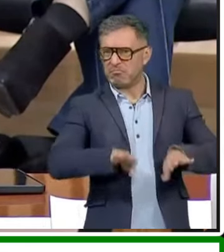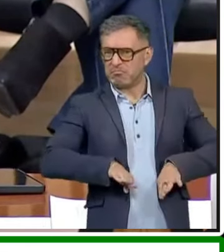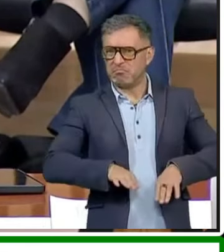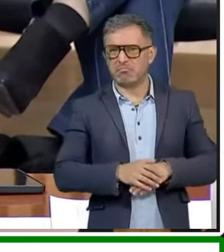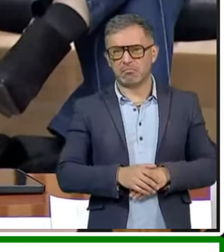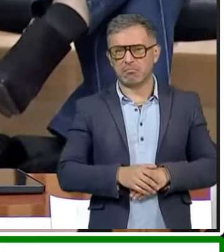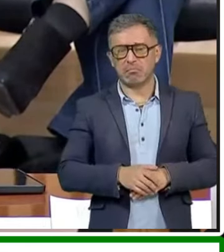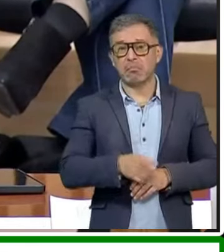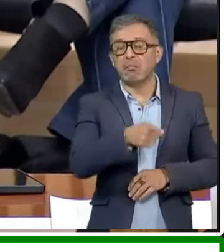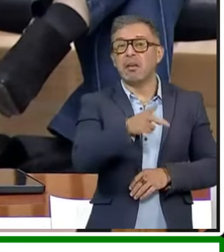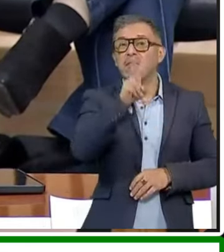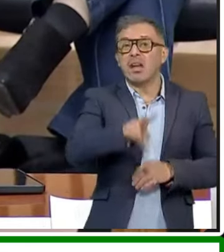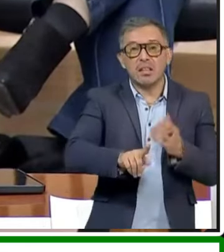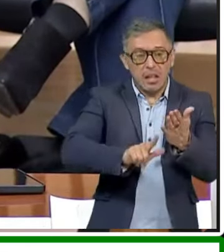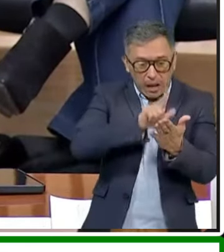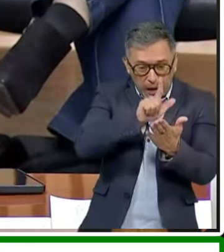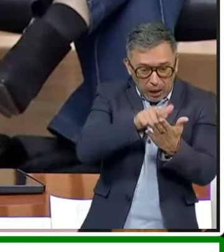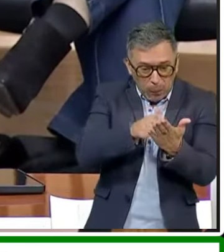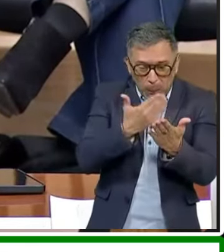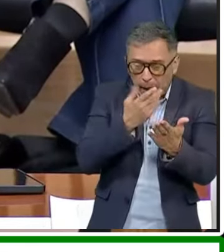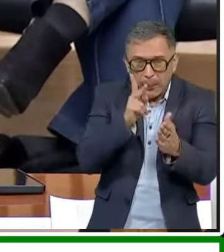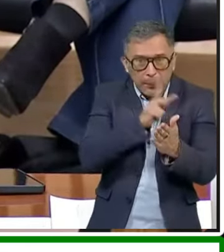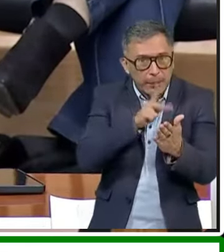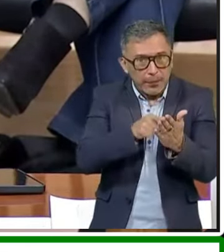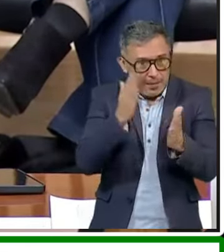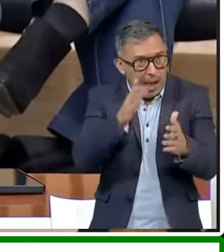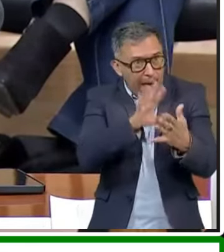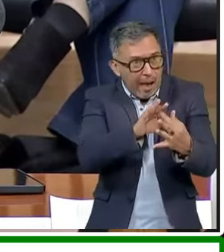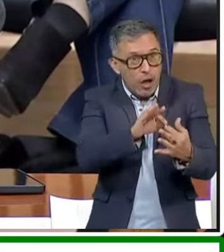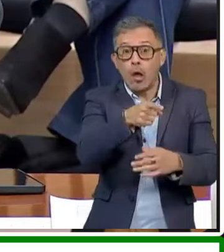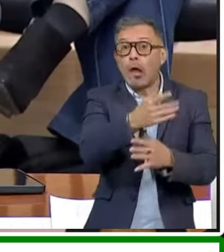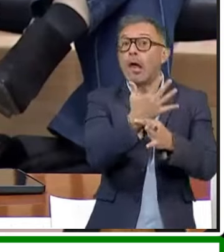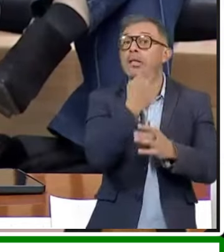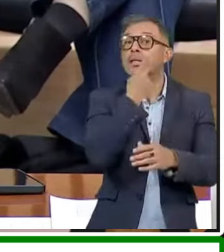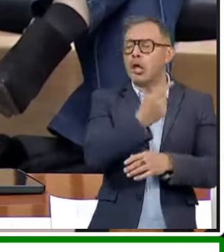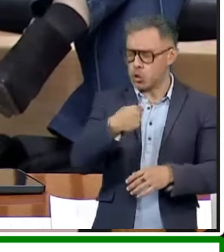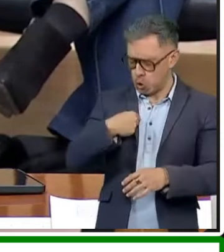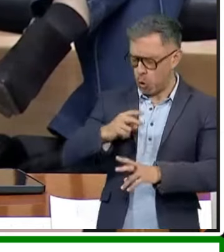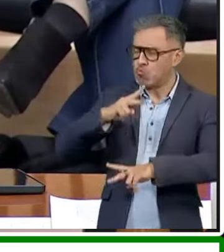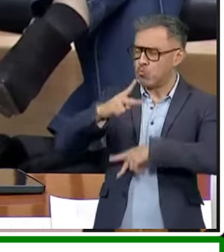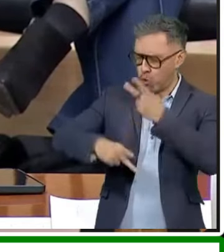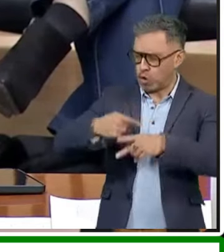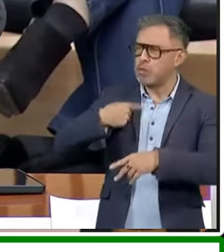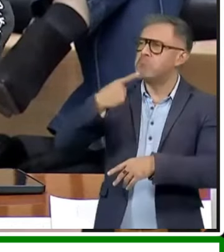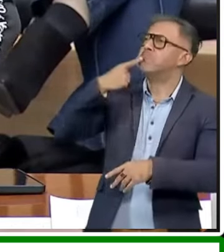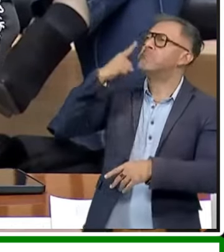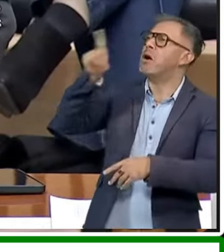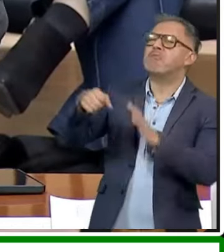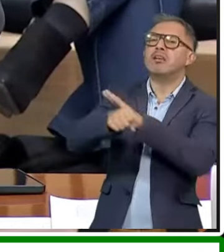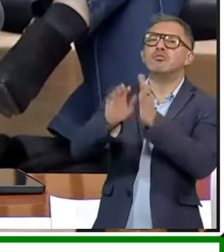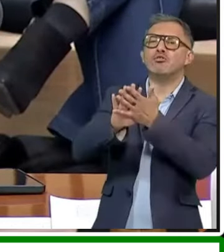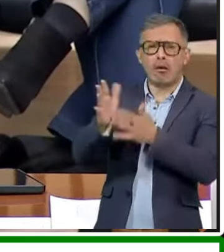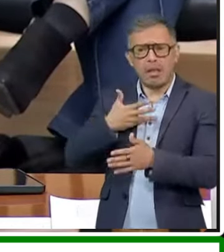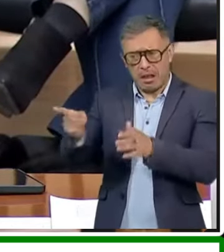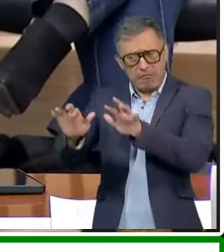No tiene personalidad jurídica, ya se lo dijeron. Y él dijo que iban a presentar una denuncia penal. Aquí lo dijo, ahí está la versión estenográfica,